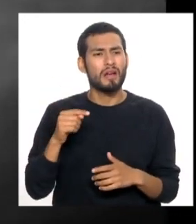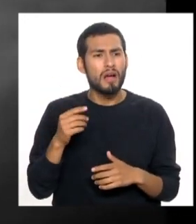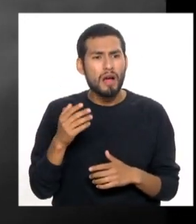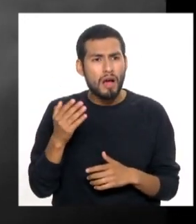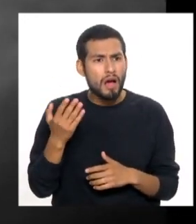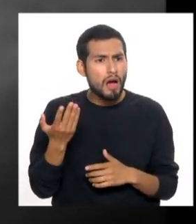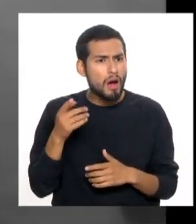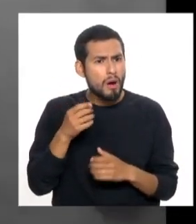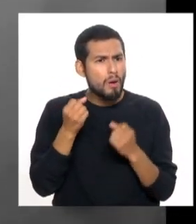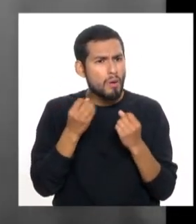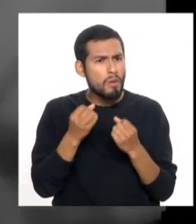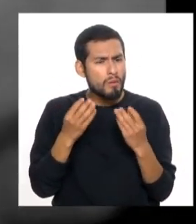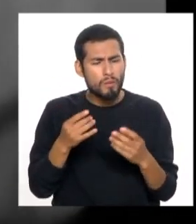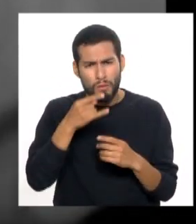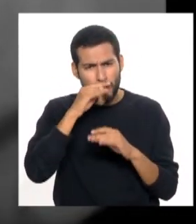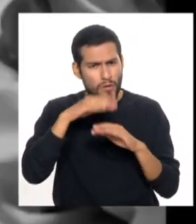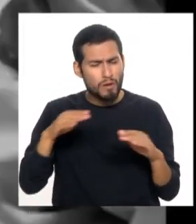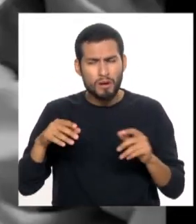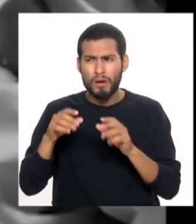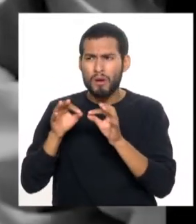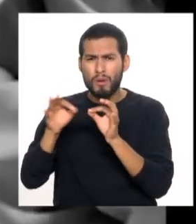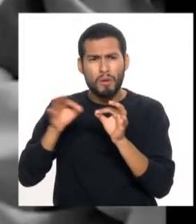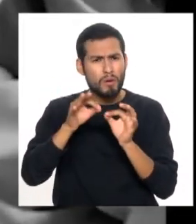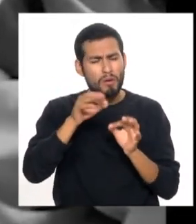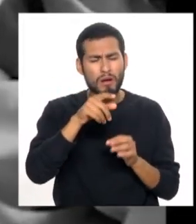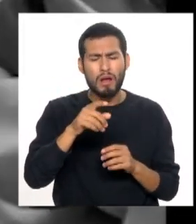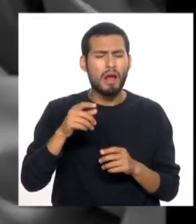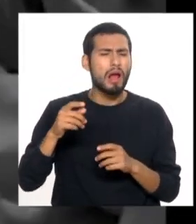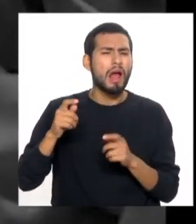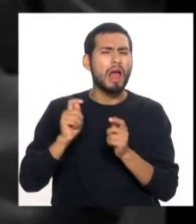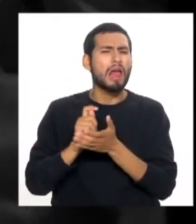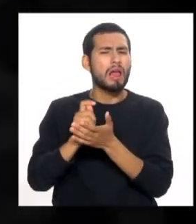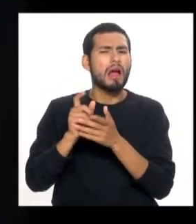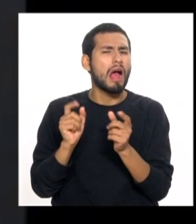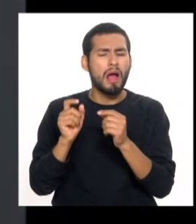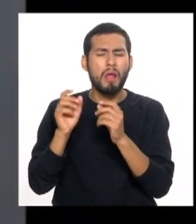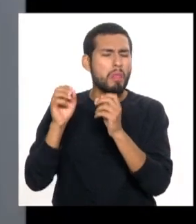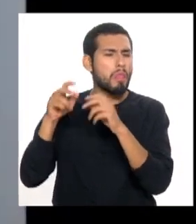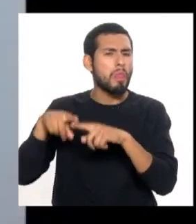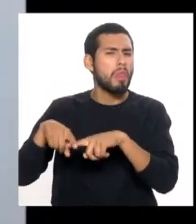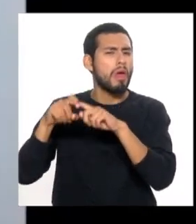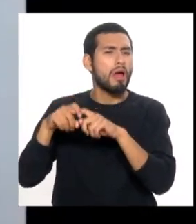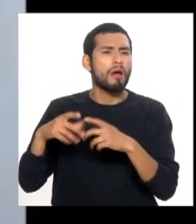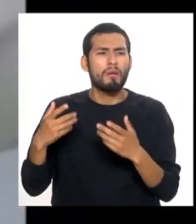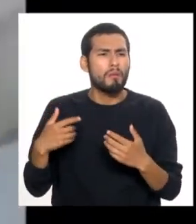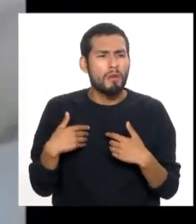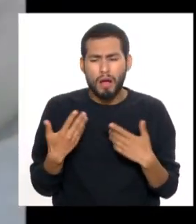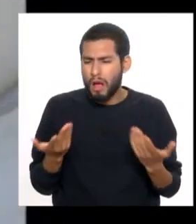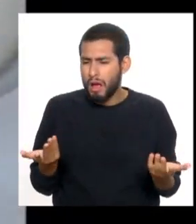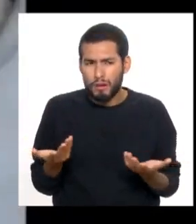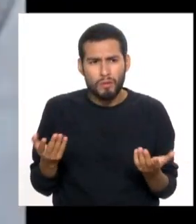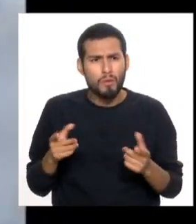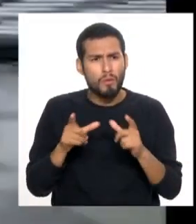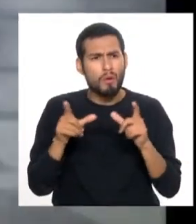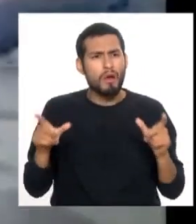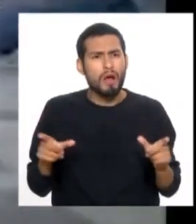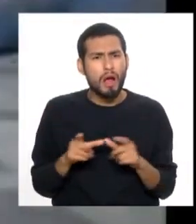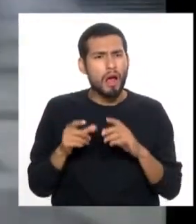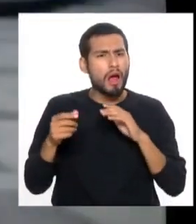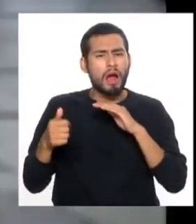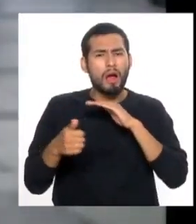que muchos niños de provincia dejaban su tratamiento debido a que no tenían un lugar donde